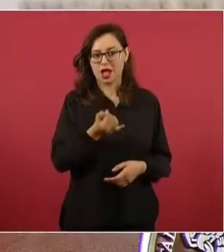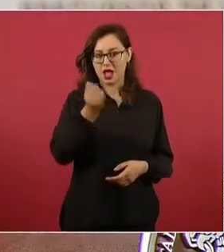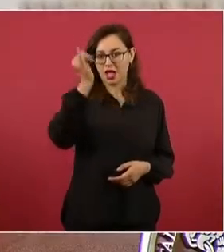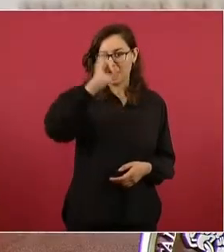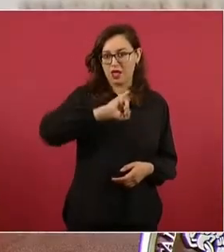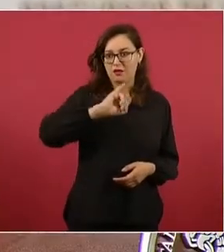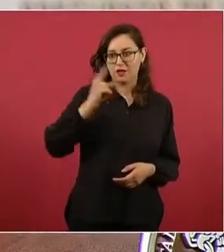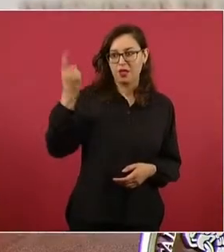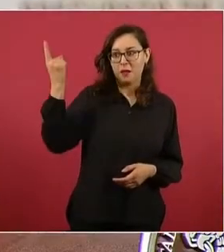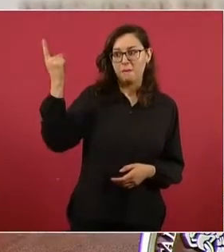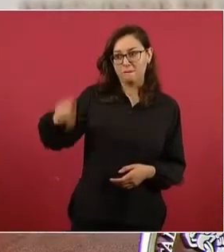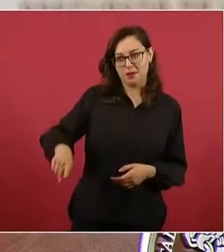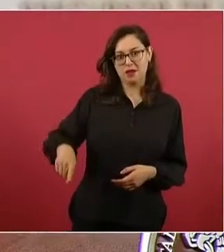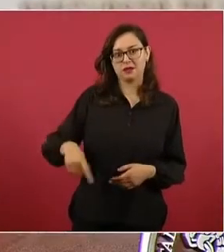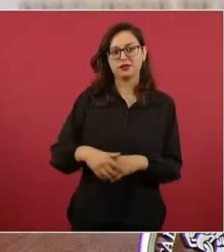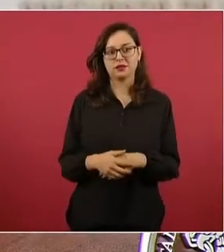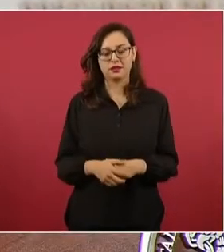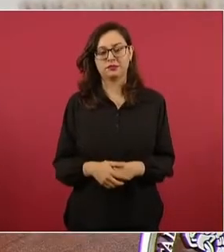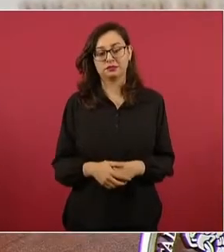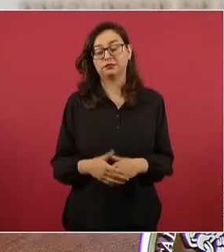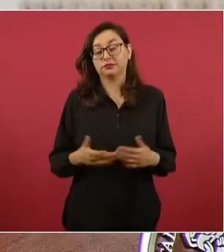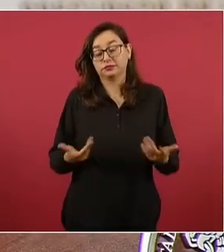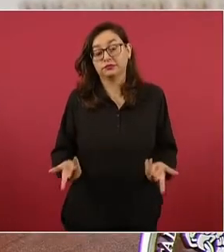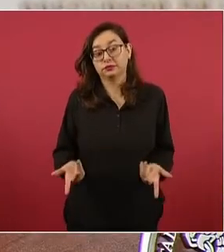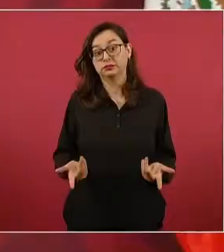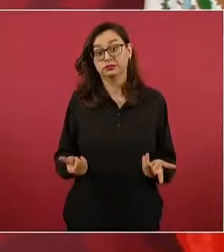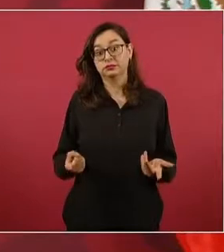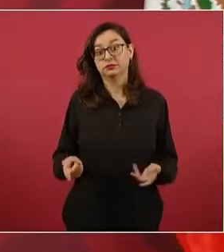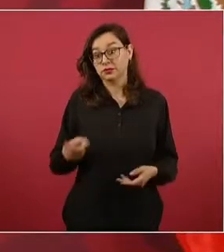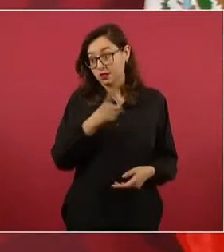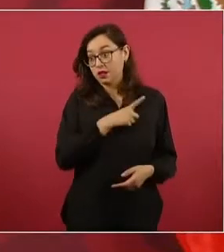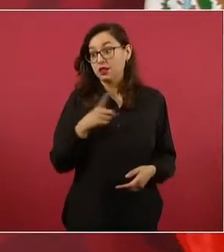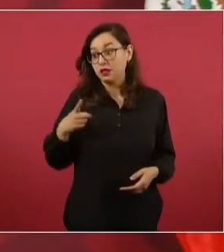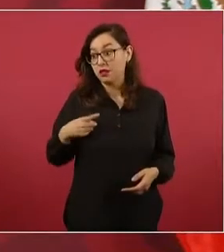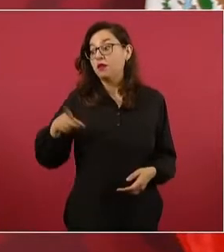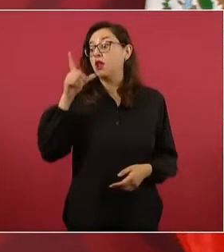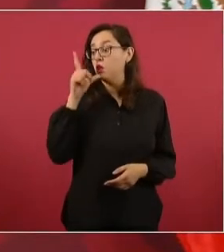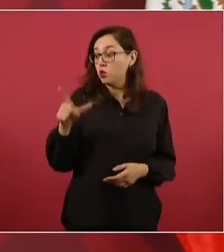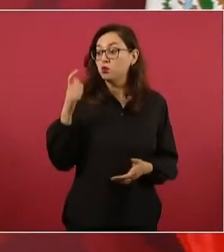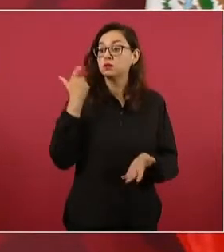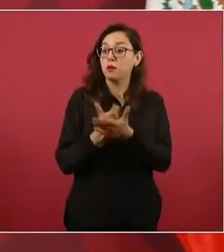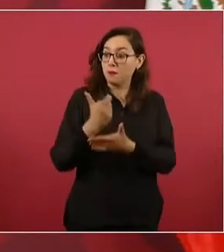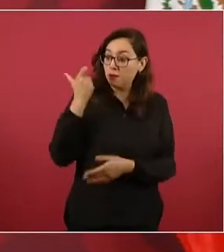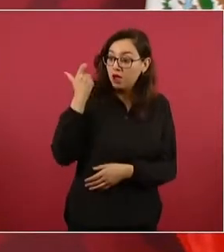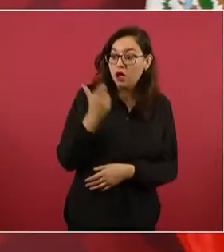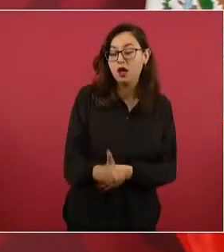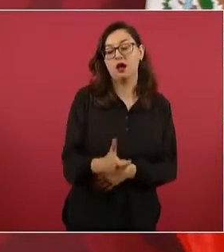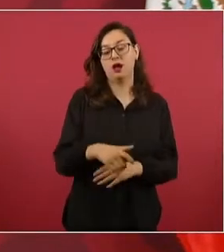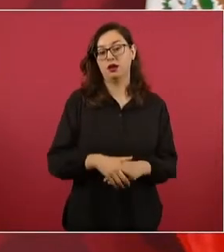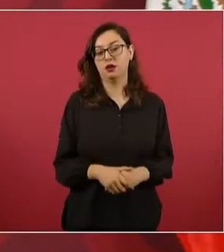quiebra la Comisión Federal de Electricidad.